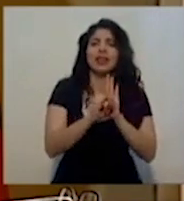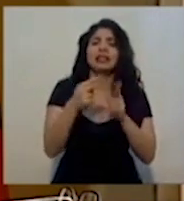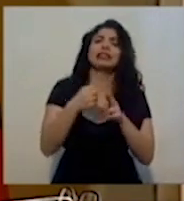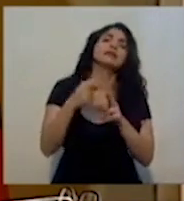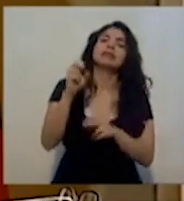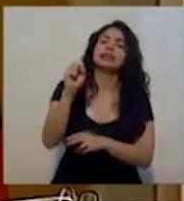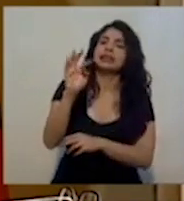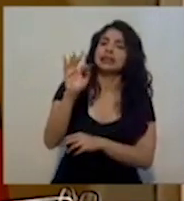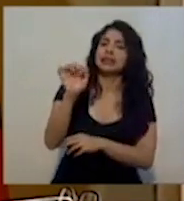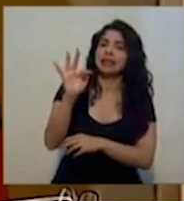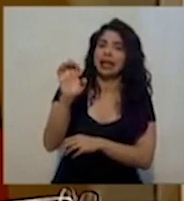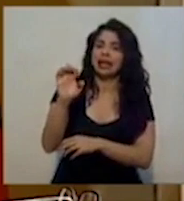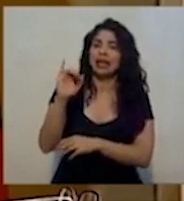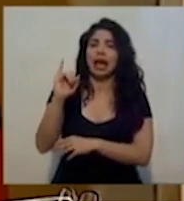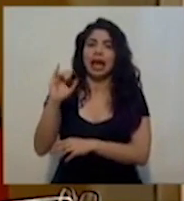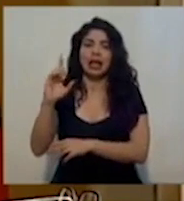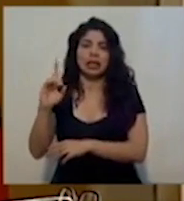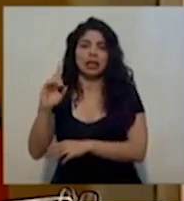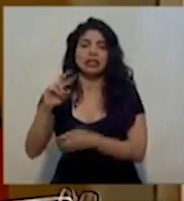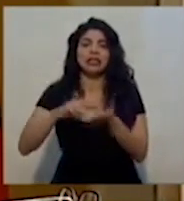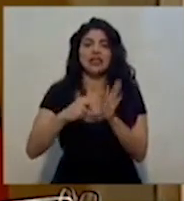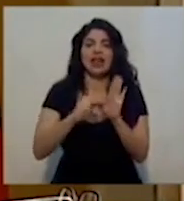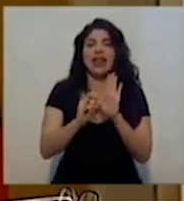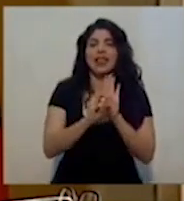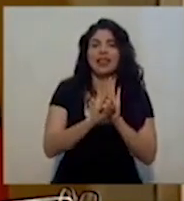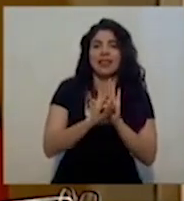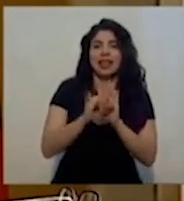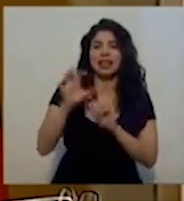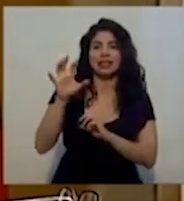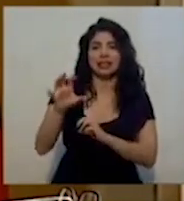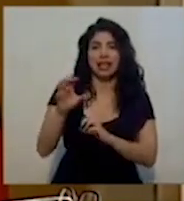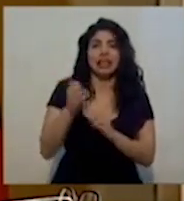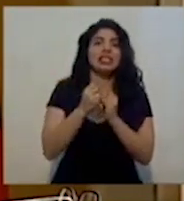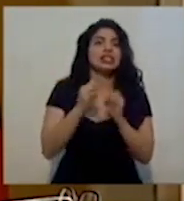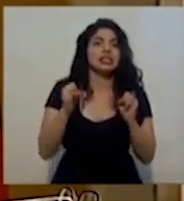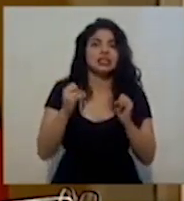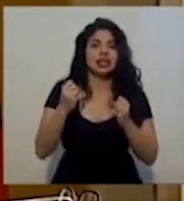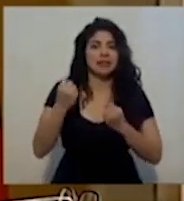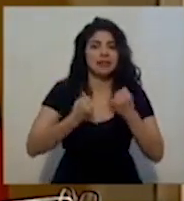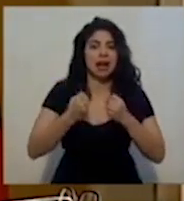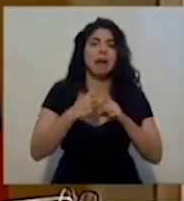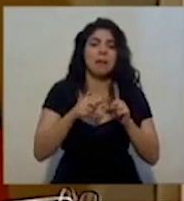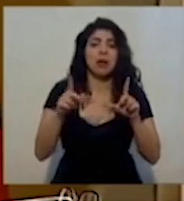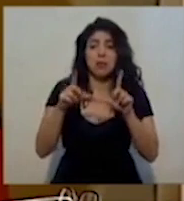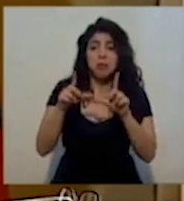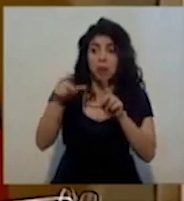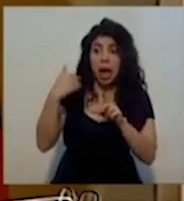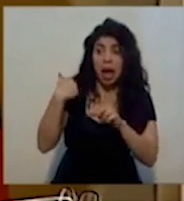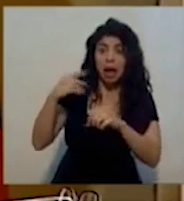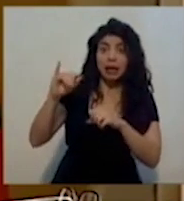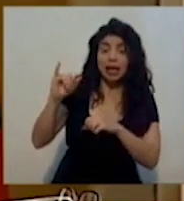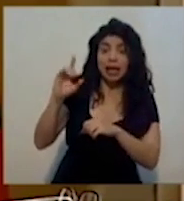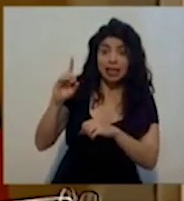state aid y la identificación estatal para quienes no conducen vehículo eso también lo vamos a admitir como una prueba de